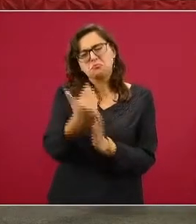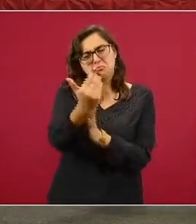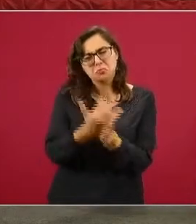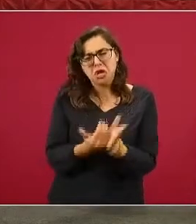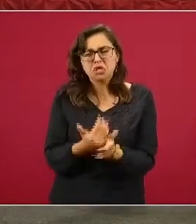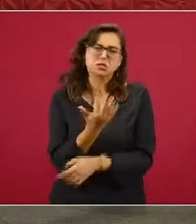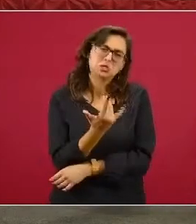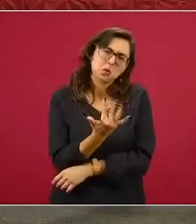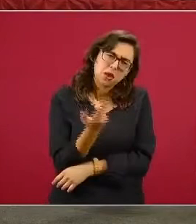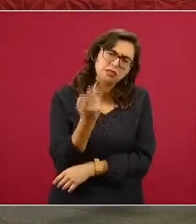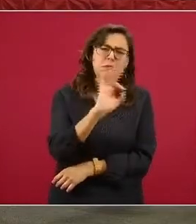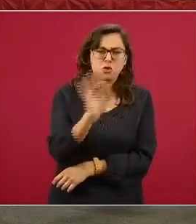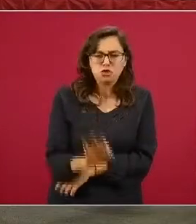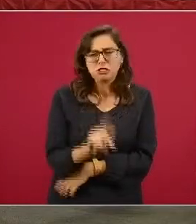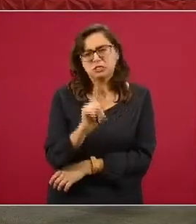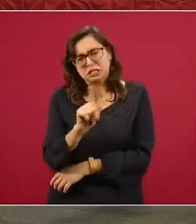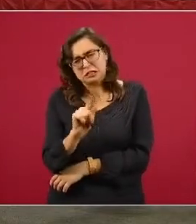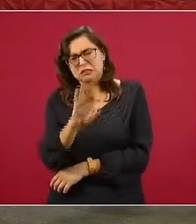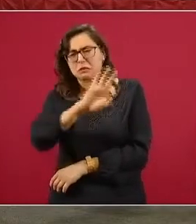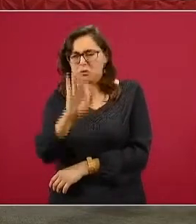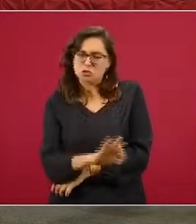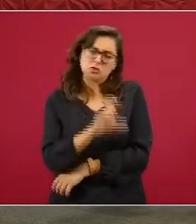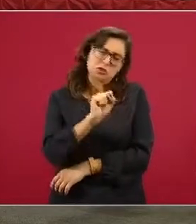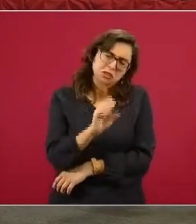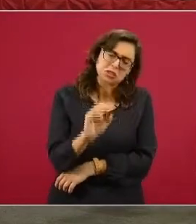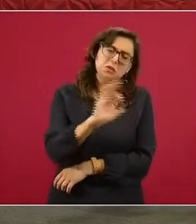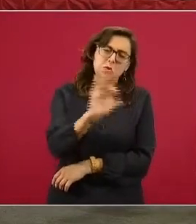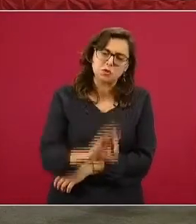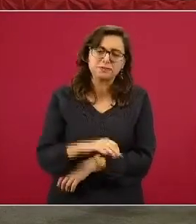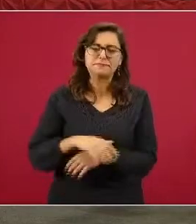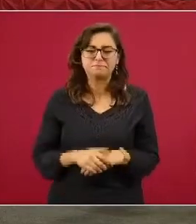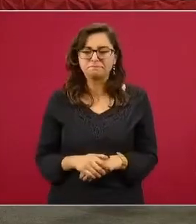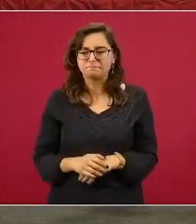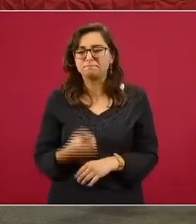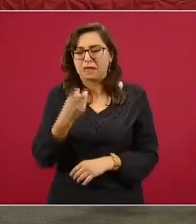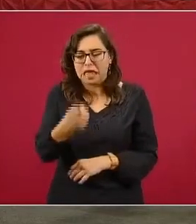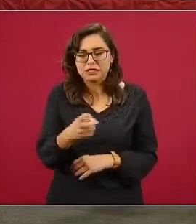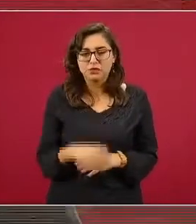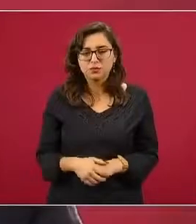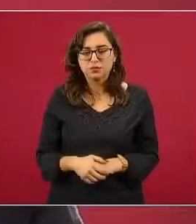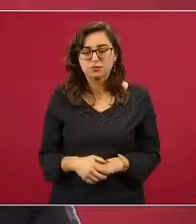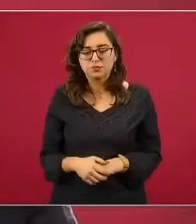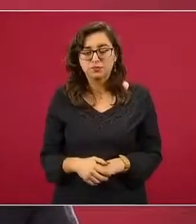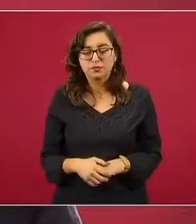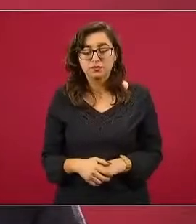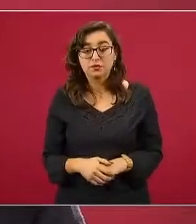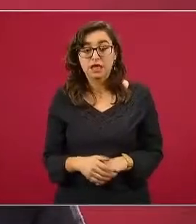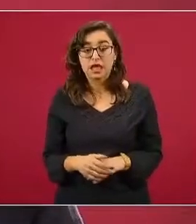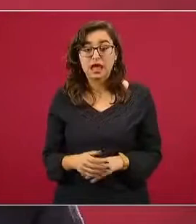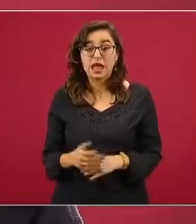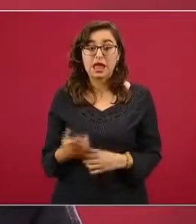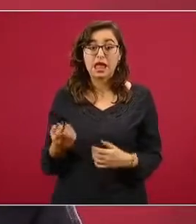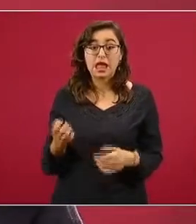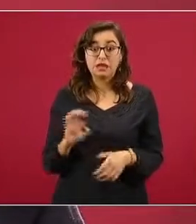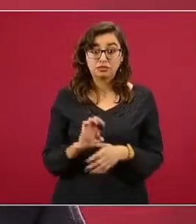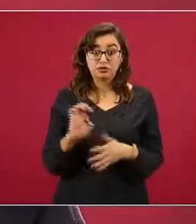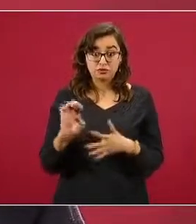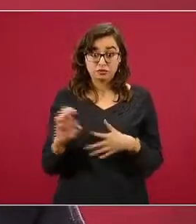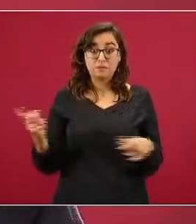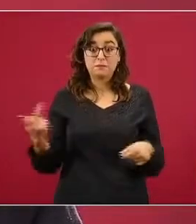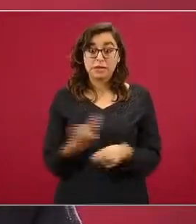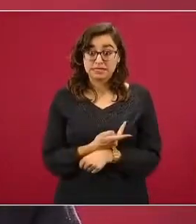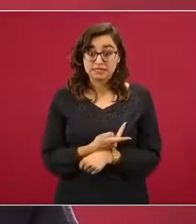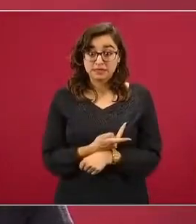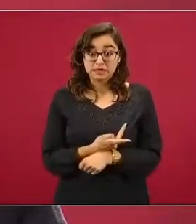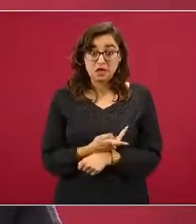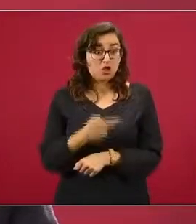menos, 50, 70, 60, ¿no? Eso es como funciona. Entonces, no necesariamente se